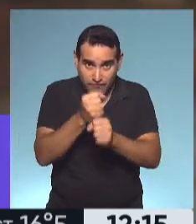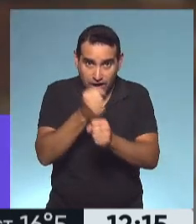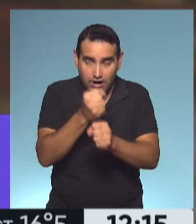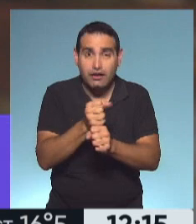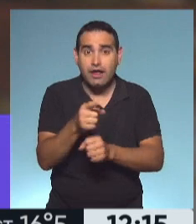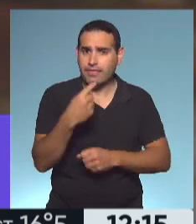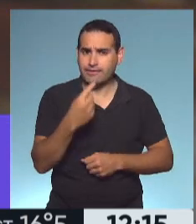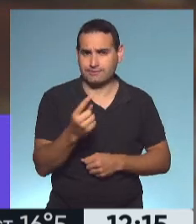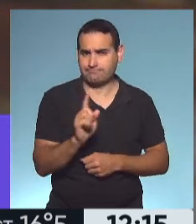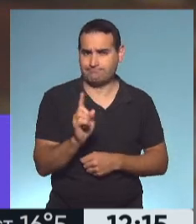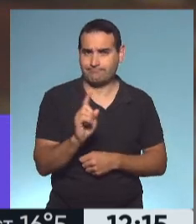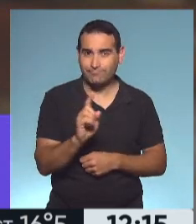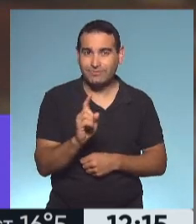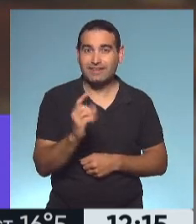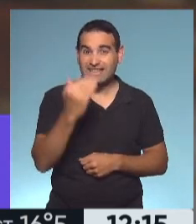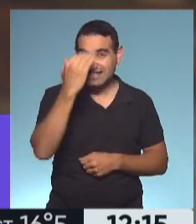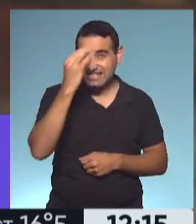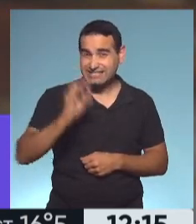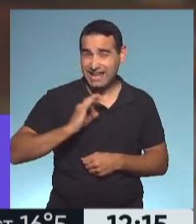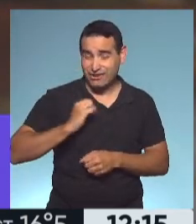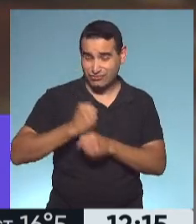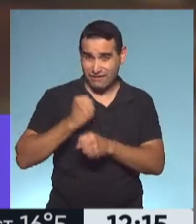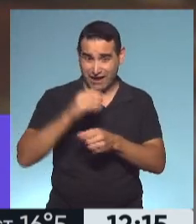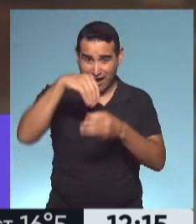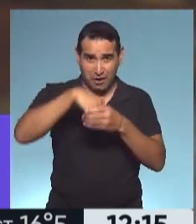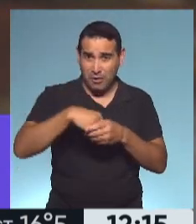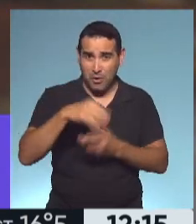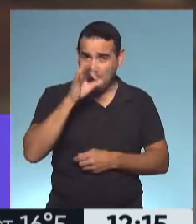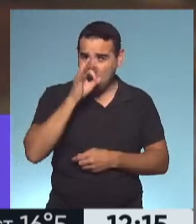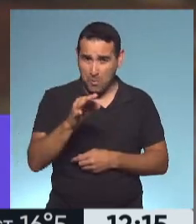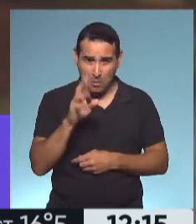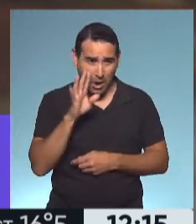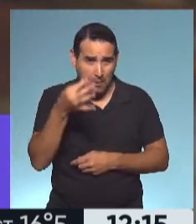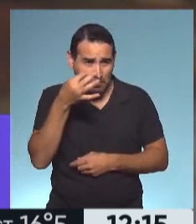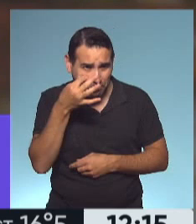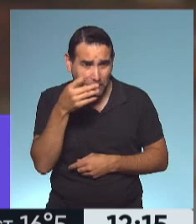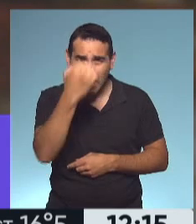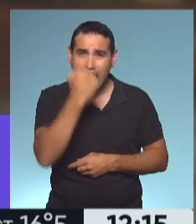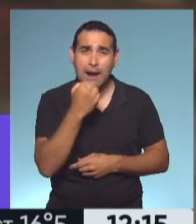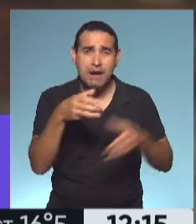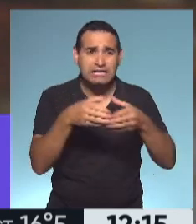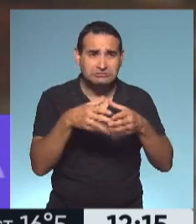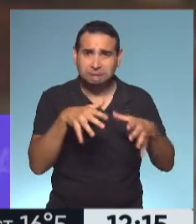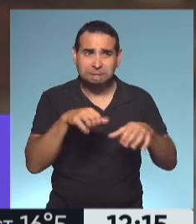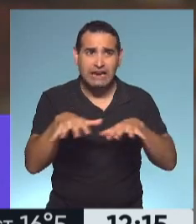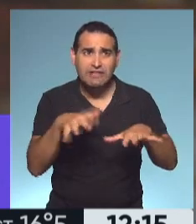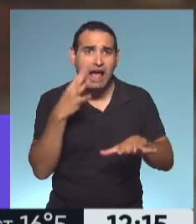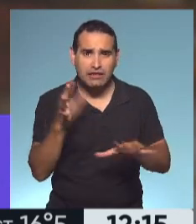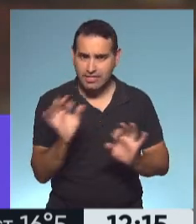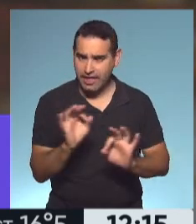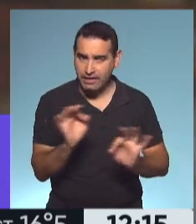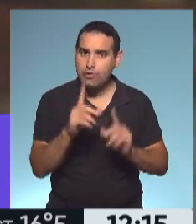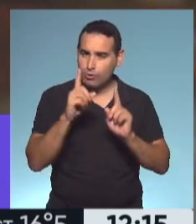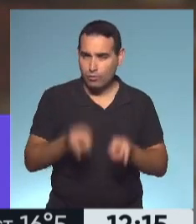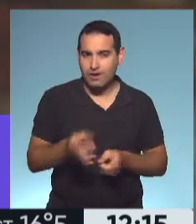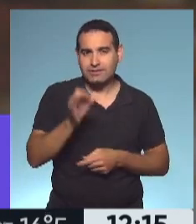ellos dicen que desde los 15 años que trabajaban ahí nunca habían visto una actividad ilegal de Hamas y aún así se sabe que